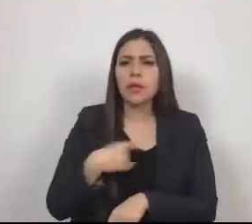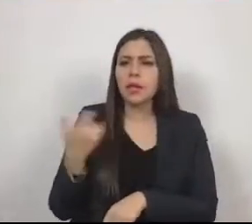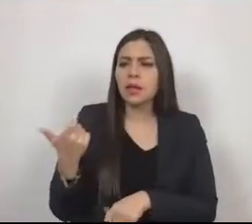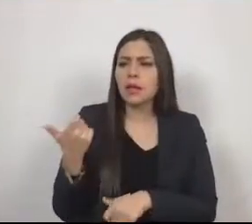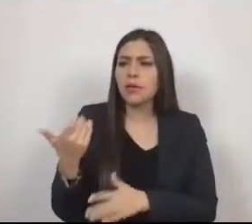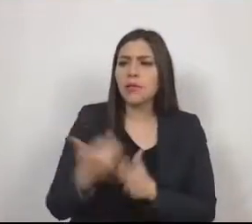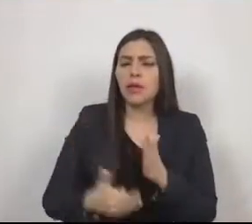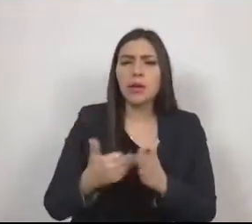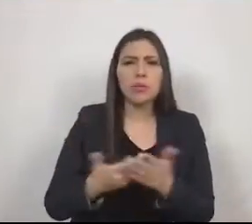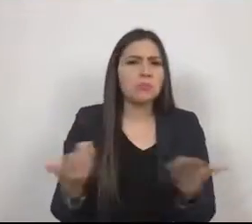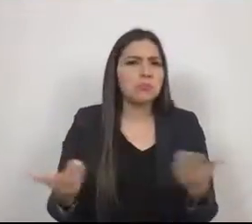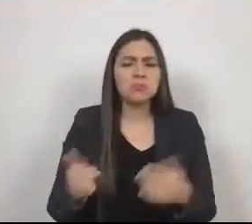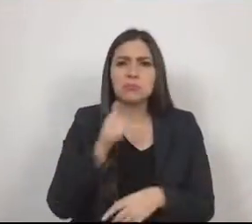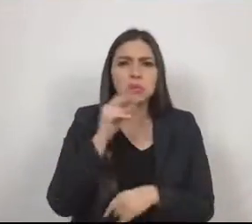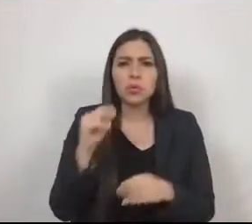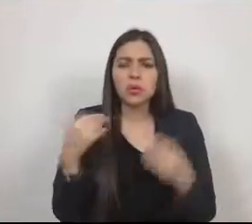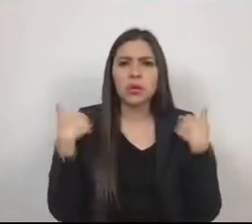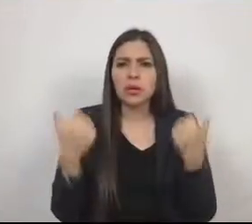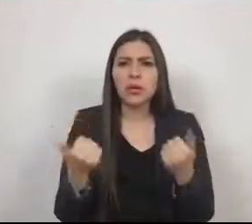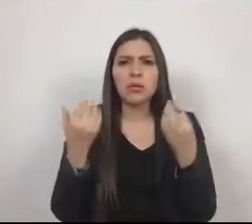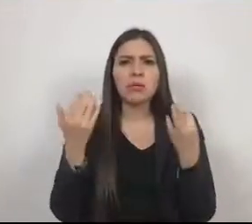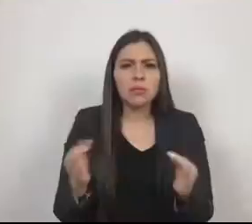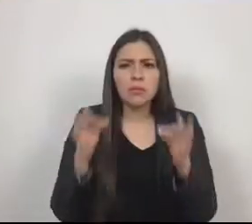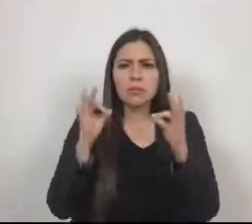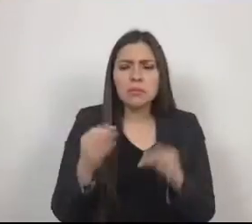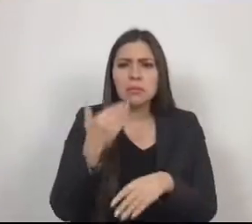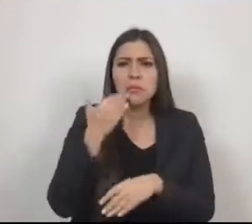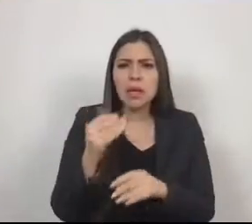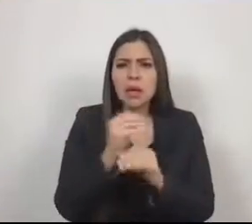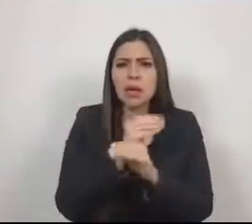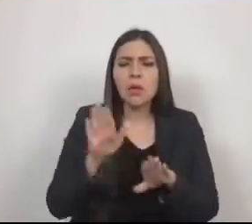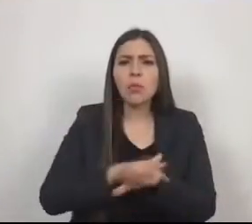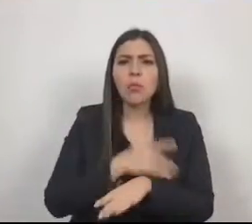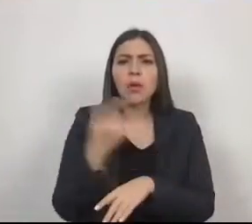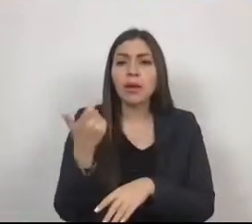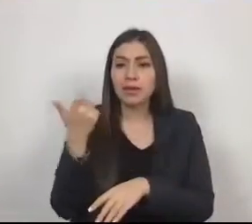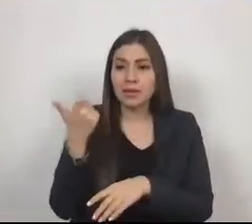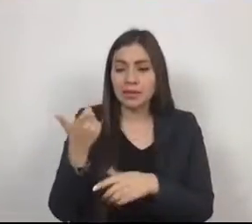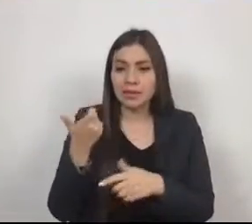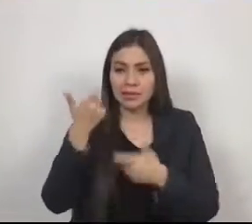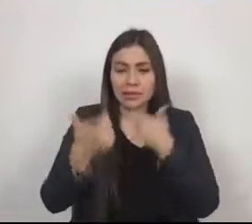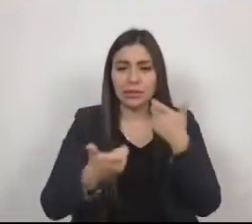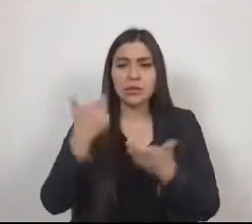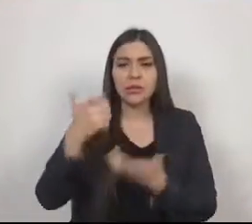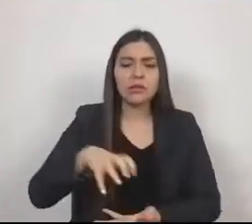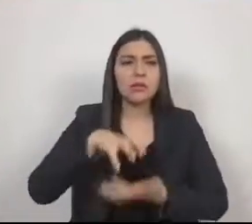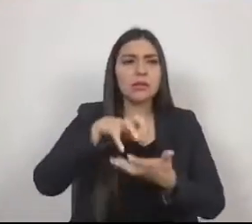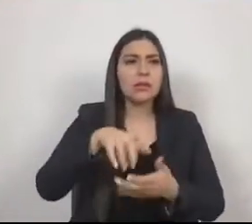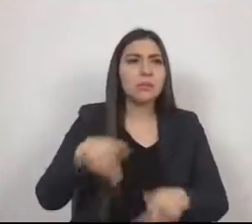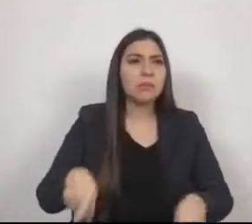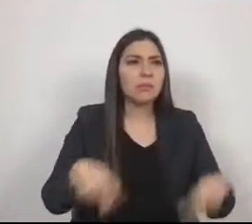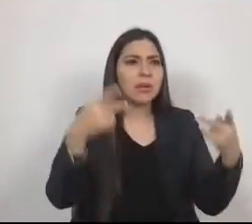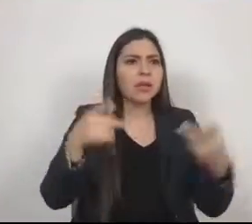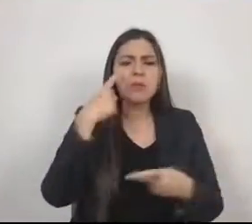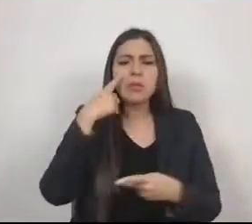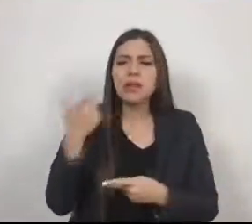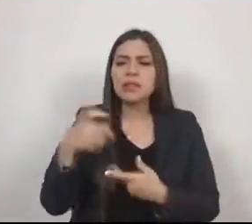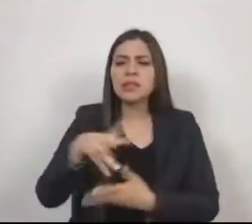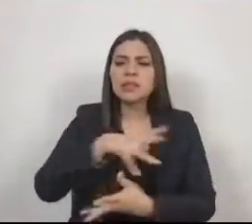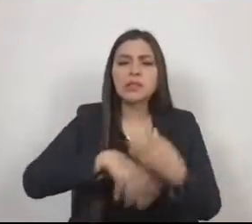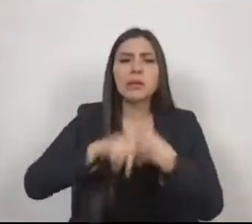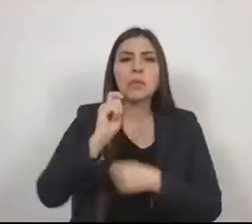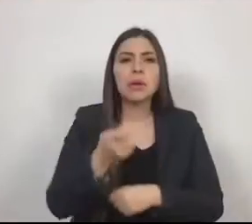existe claridad sobre el destino de los recursos que se obtendrán de la enajenación de los inmuebles mediante subasta pública. En este grupo